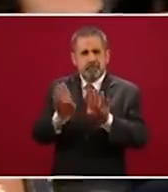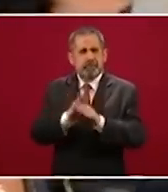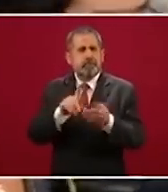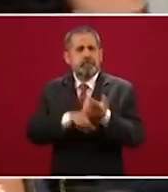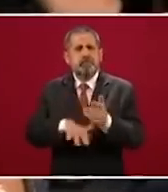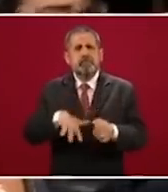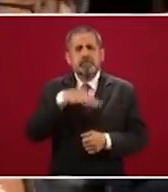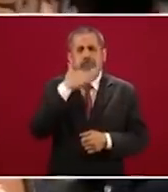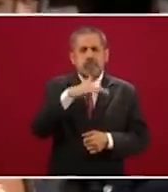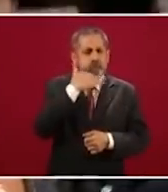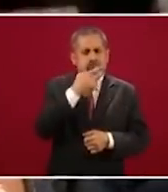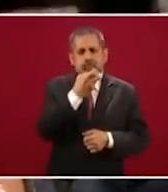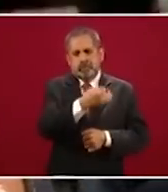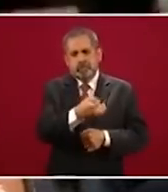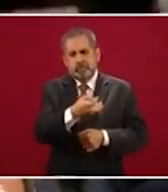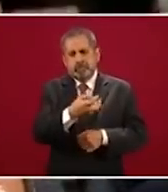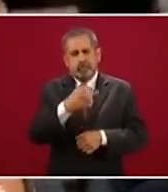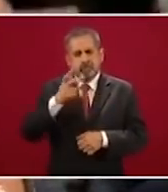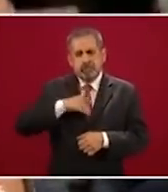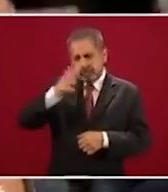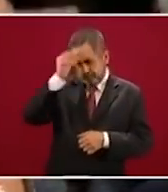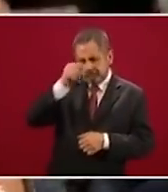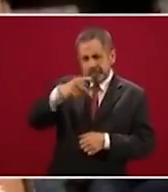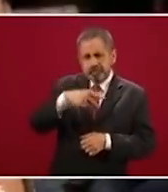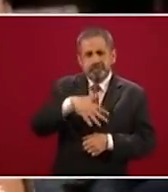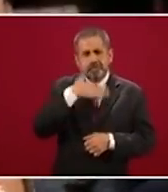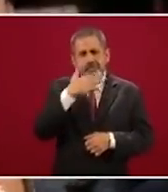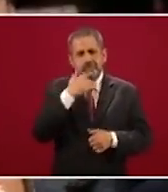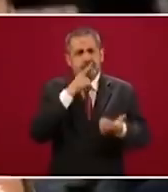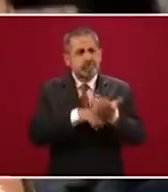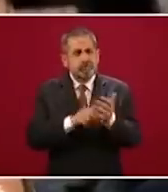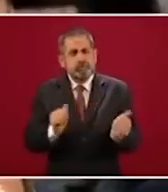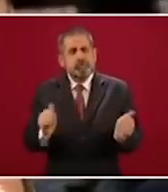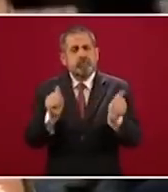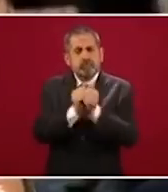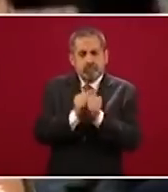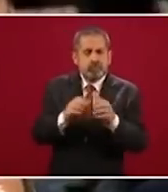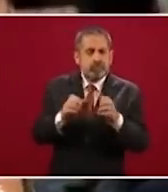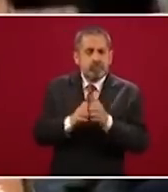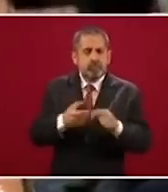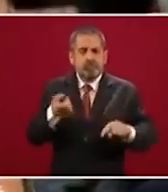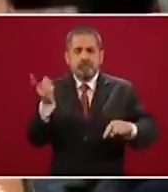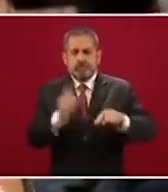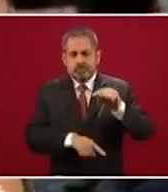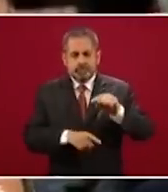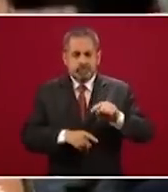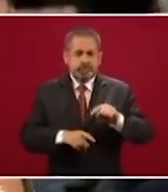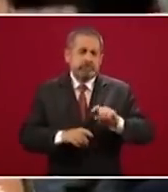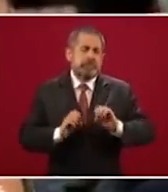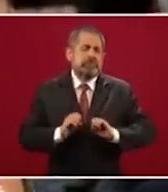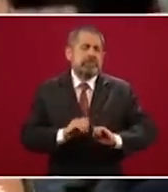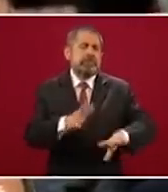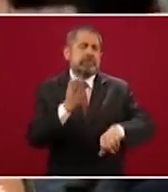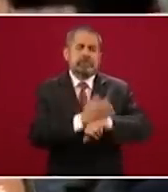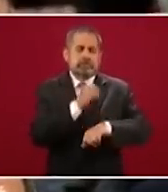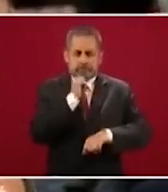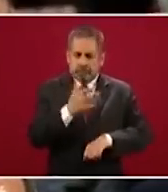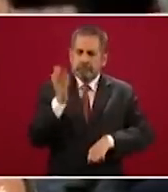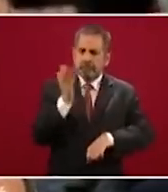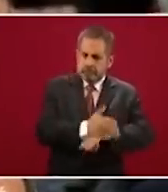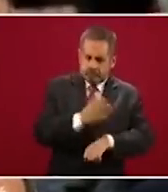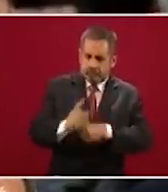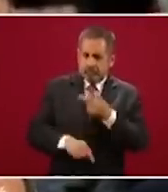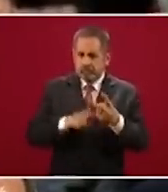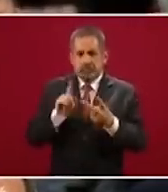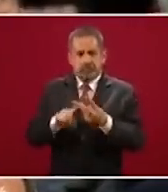corrupción, que es el flagelo, estamos de acuerdo, señor presidente, nomás que debe ir acompañado de erradicar la impunidad, si no, nada funciona. Número